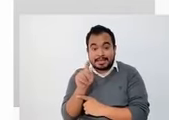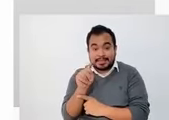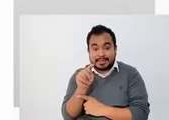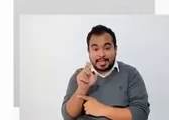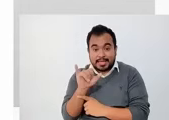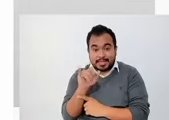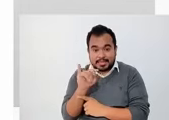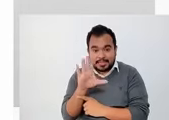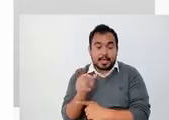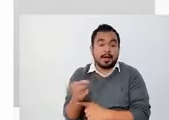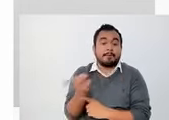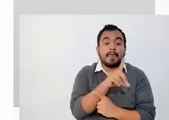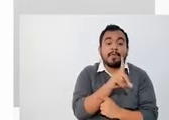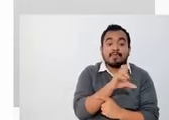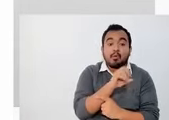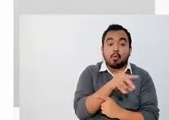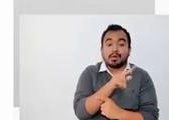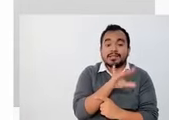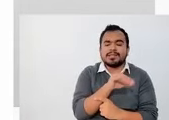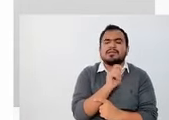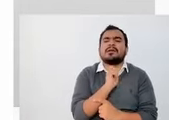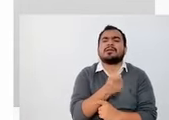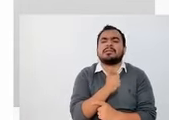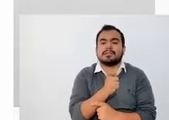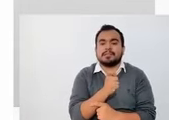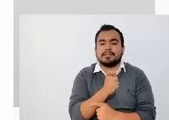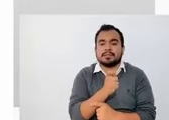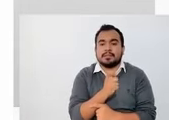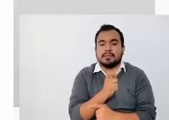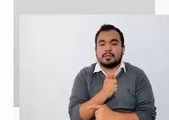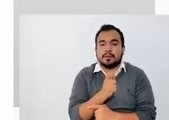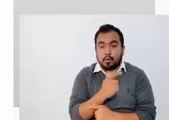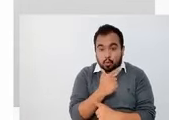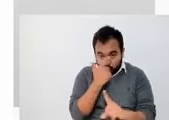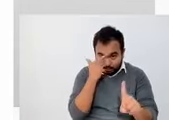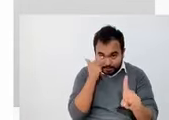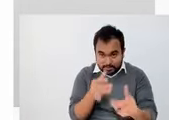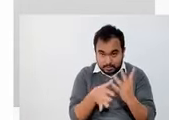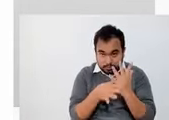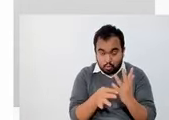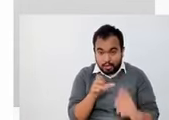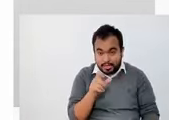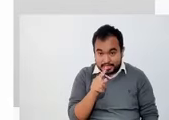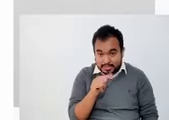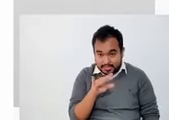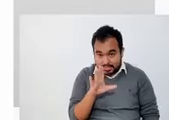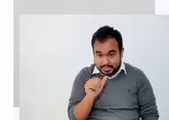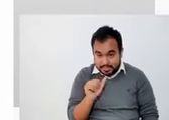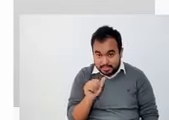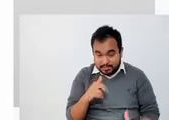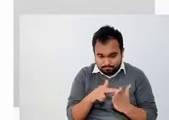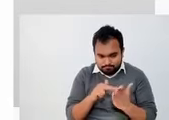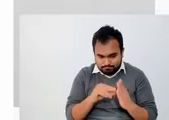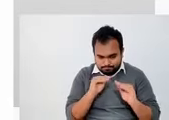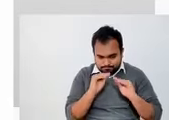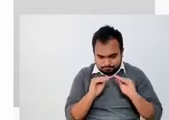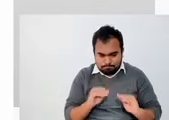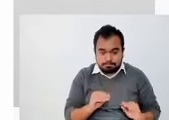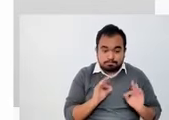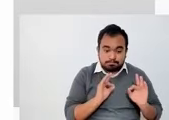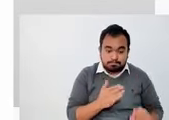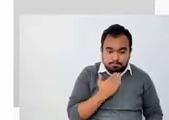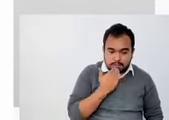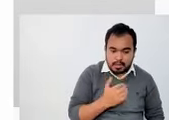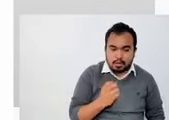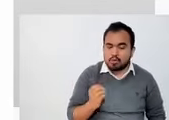dicen que el objeto de la ética es sentar reglas sobre lo correcto y lo incorrecto.